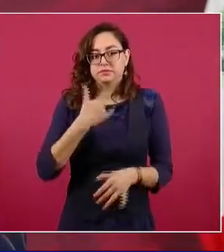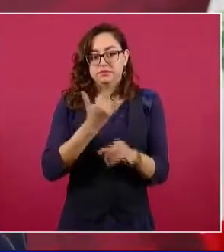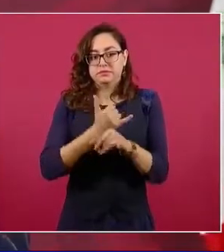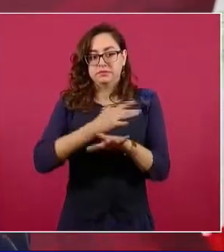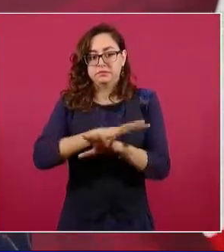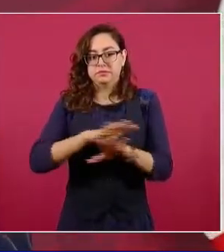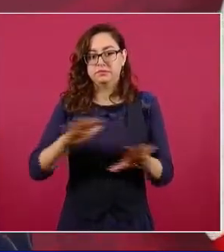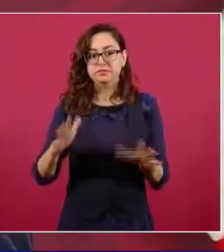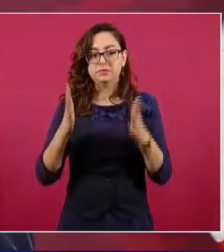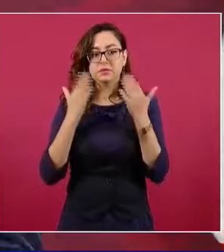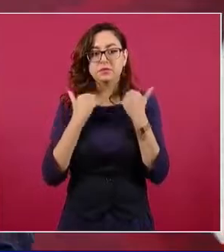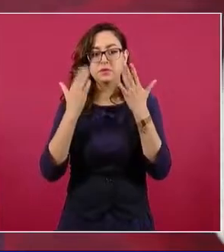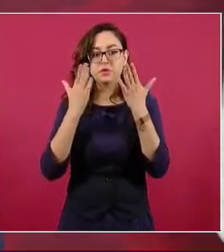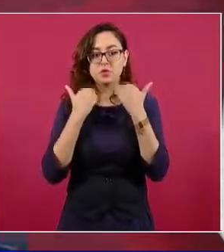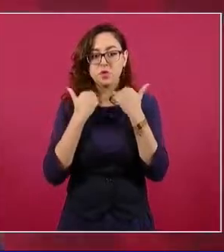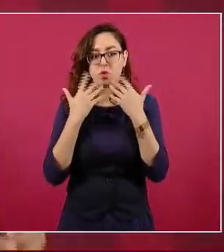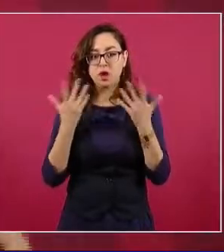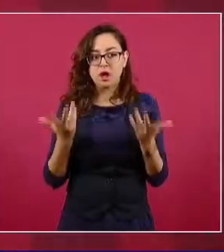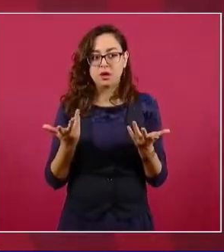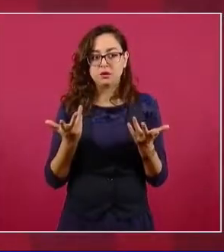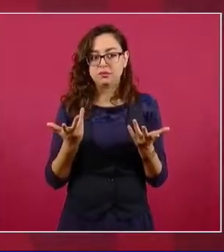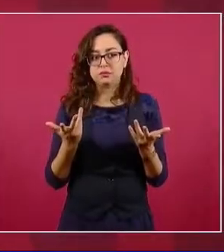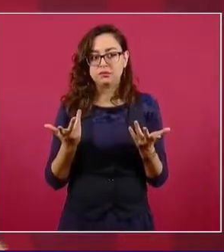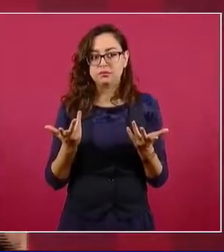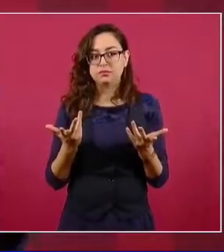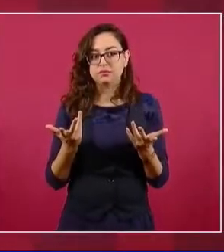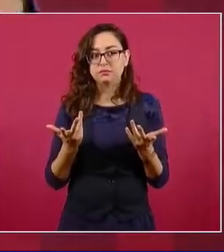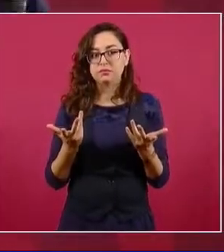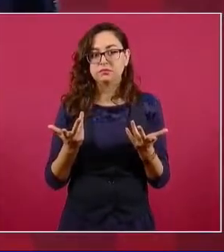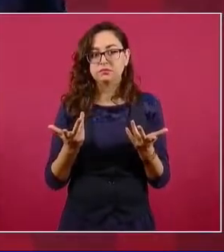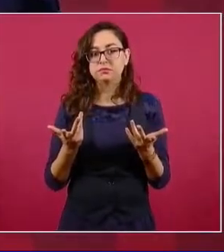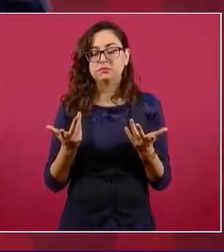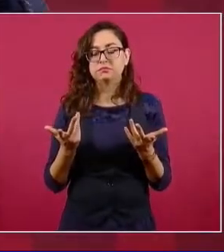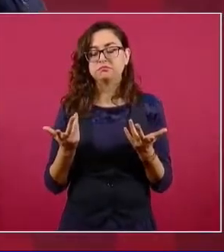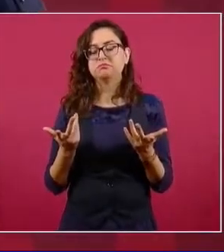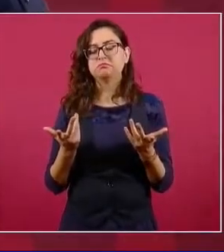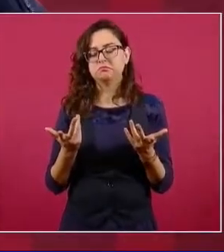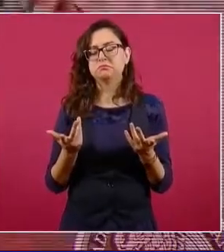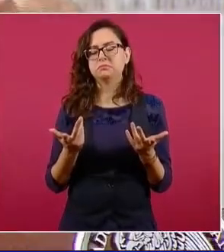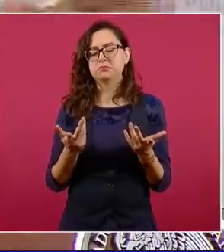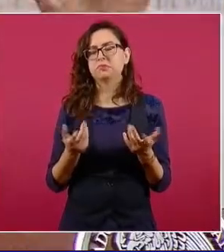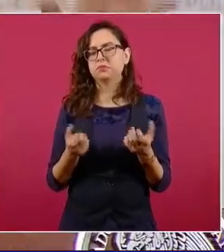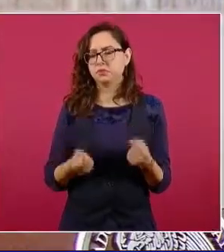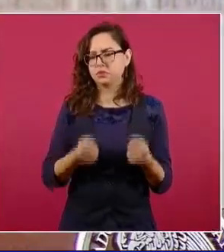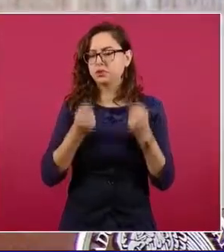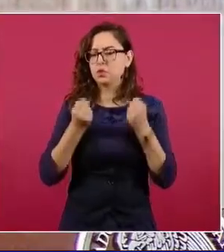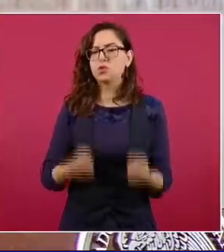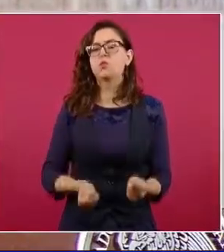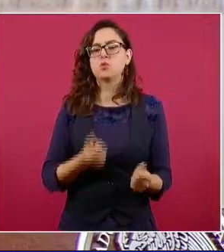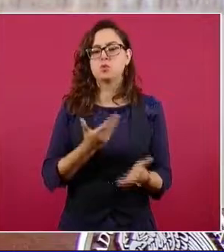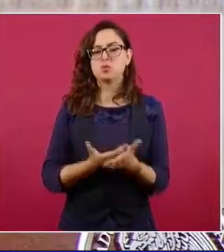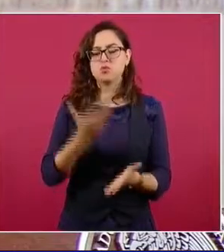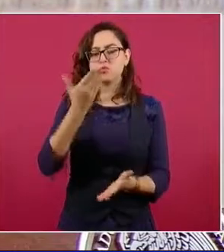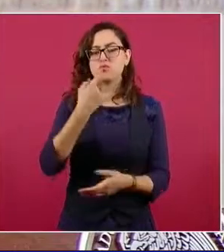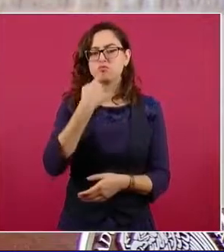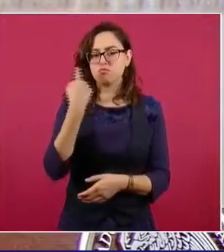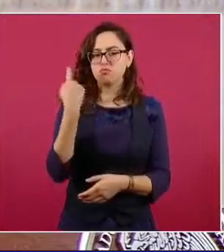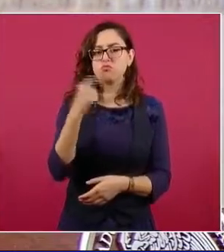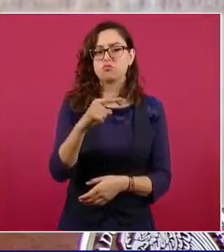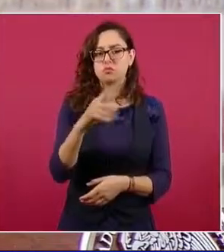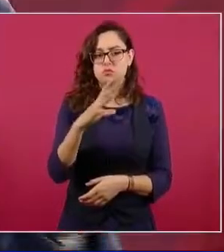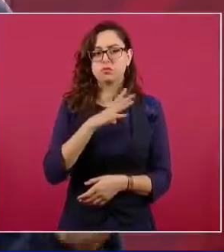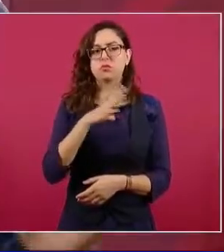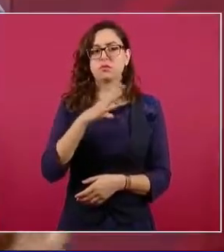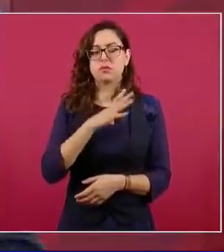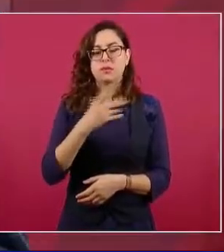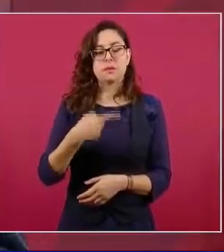al respecto específica. Seguramente hay denuncias, pero no tengo